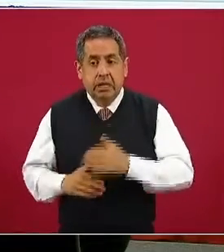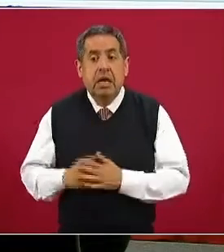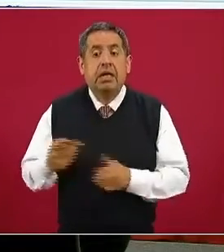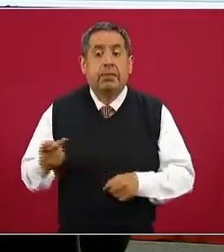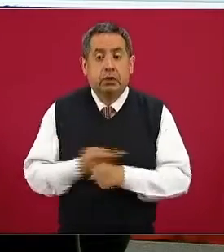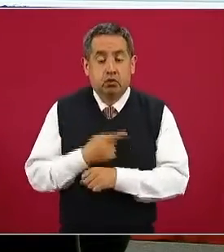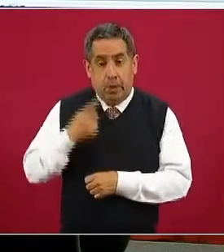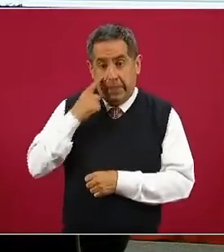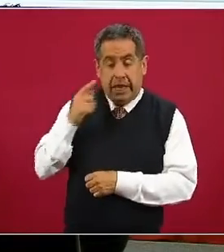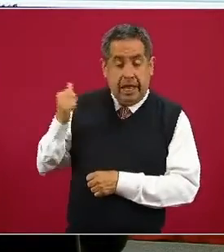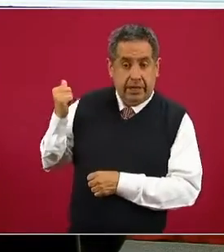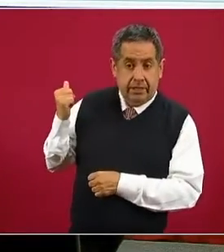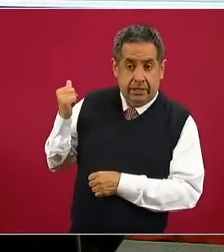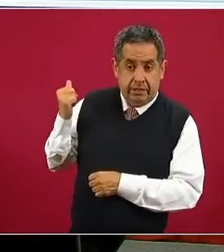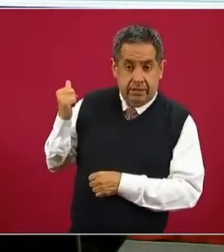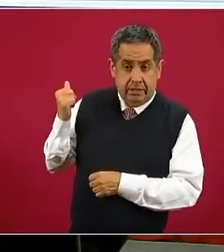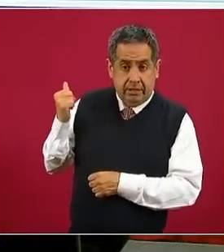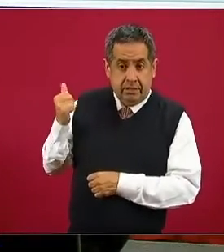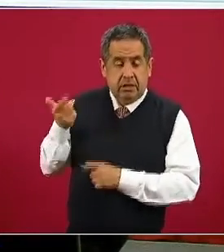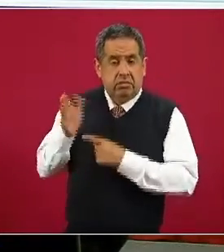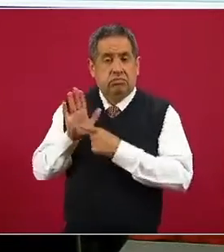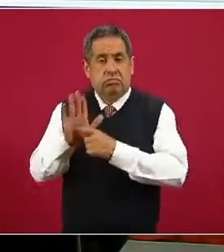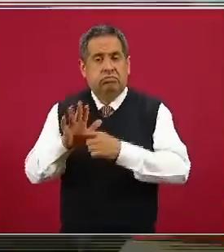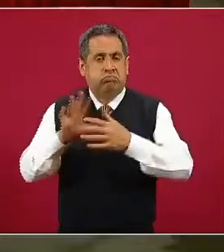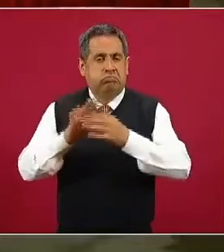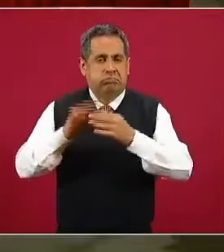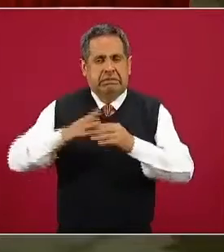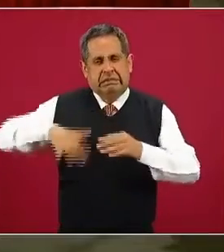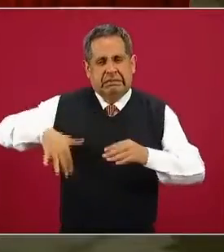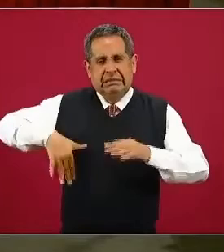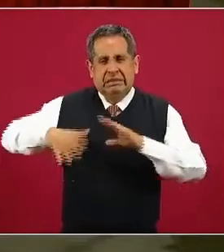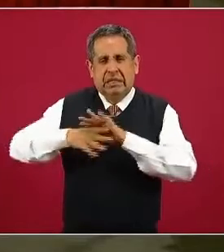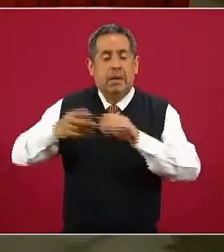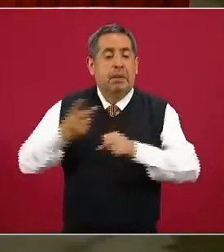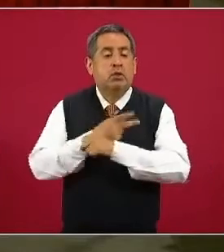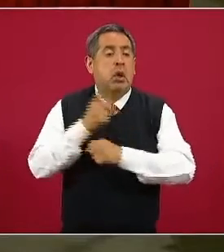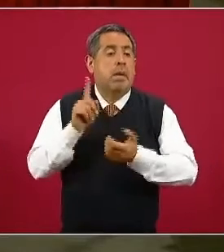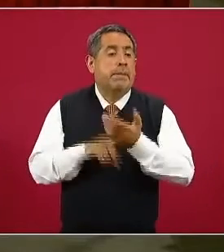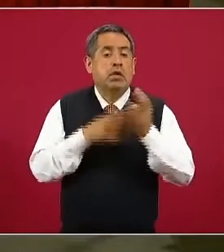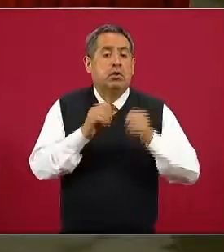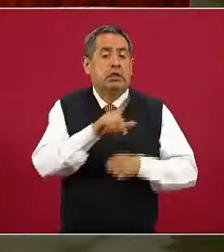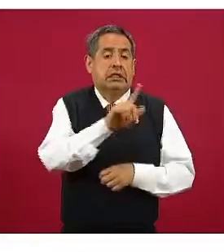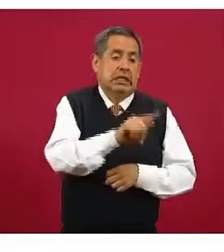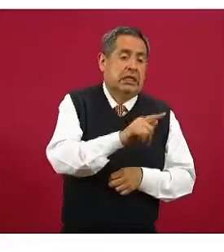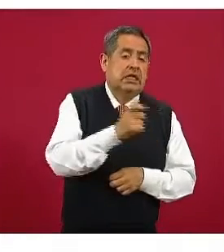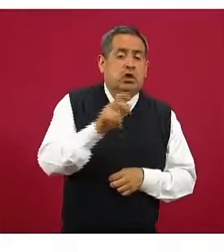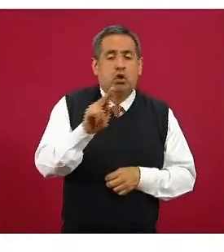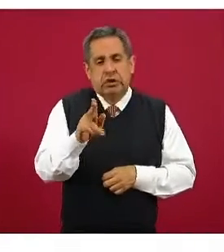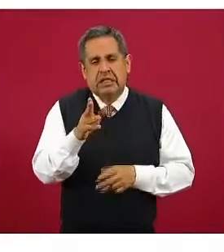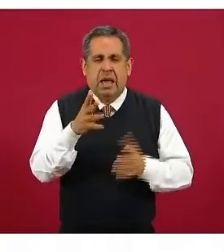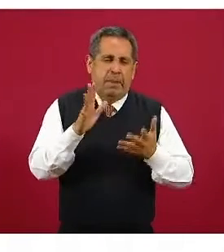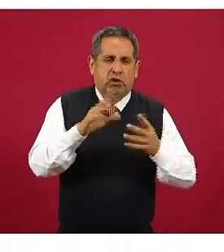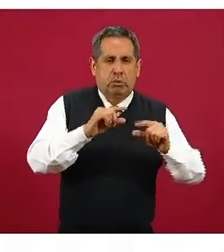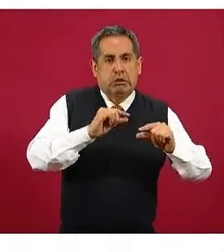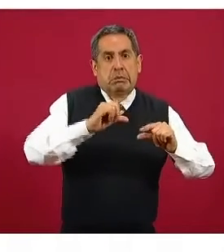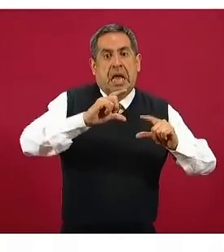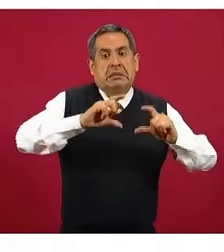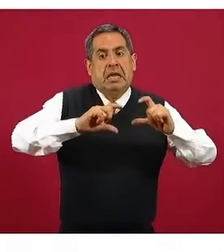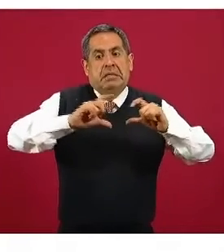Si vemos esta gráfica, les enseñé ya en la tabla previa lo que había pasado en la década de los 70s y 80s, que más o menos eran